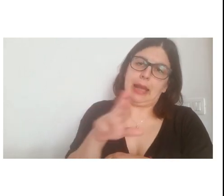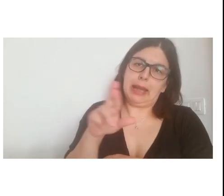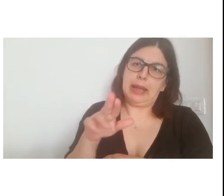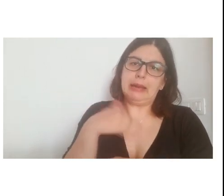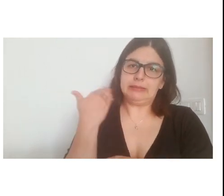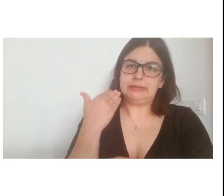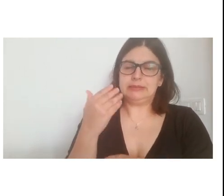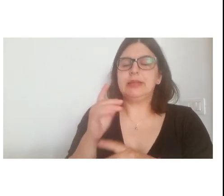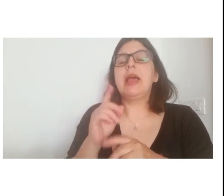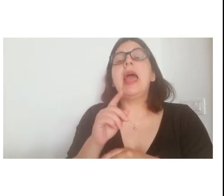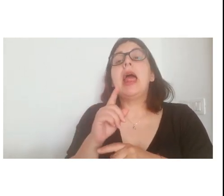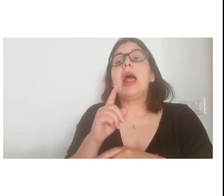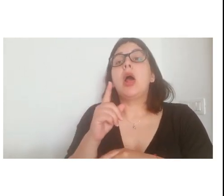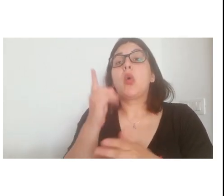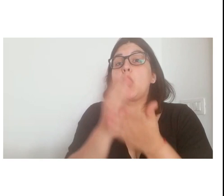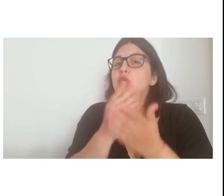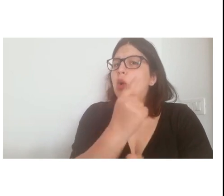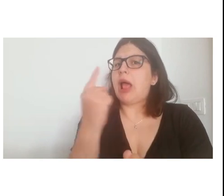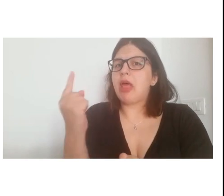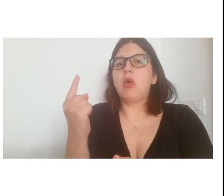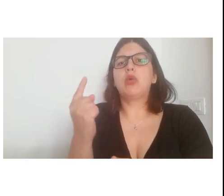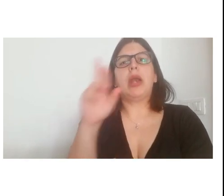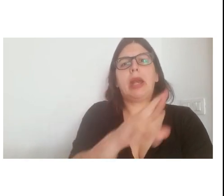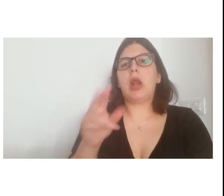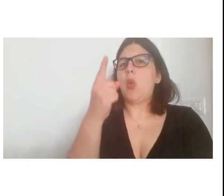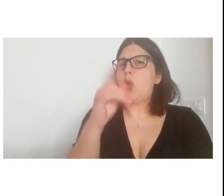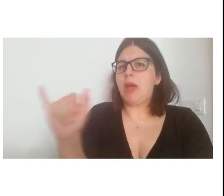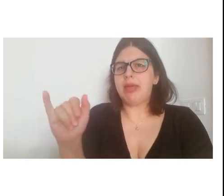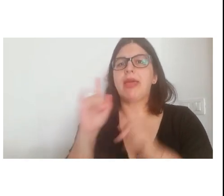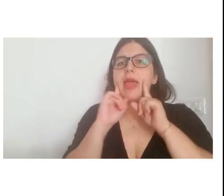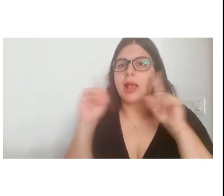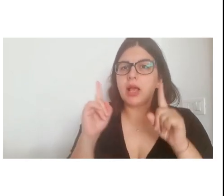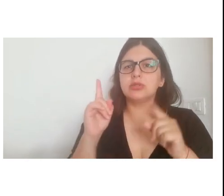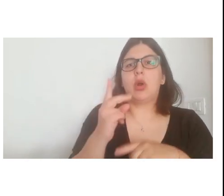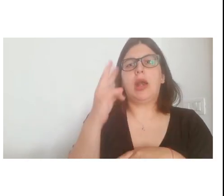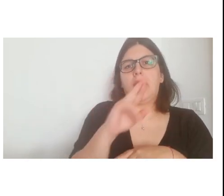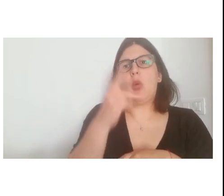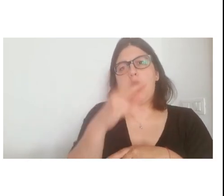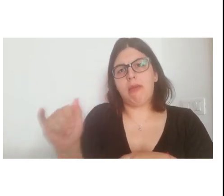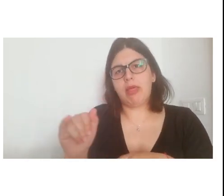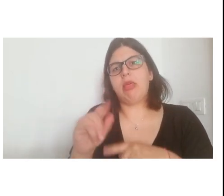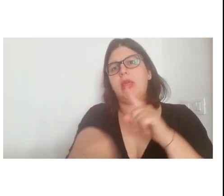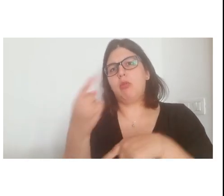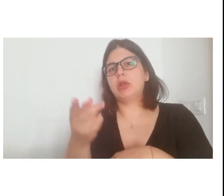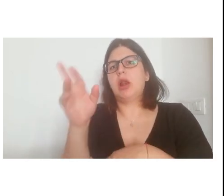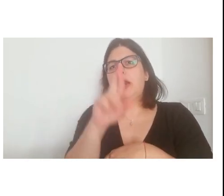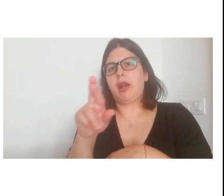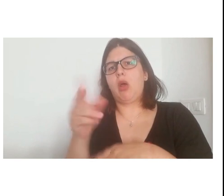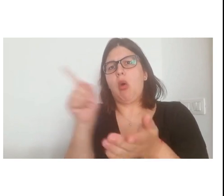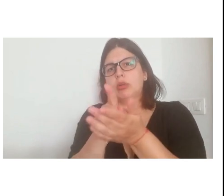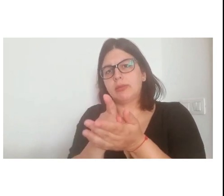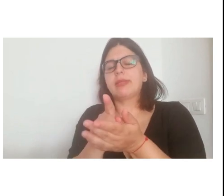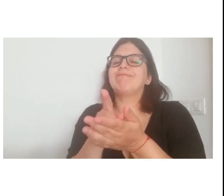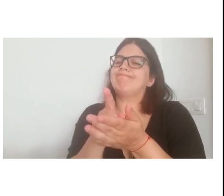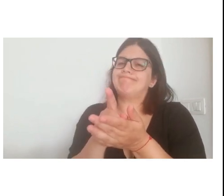só se poderá repetir unha vez. Se se promociona con materias pendentes, hai que recuperar nos cursos seguintes. Os levas para